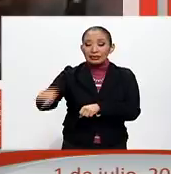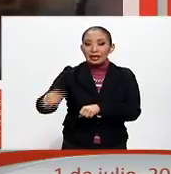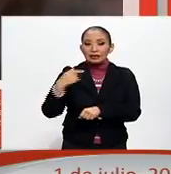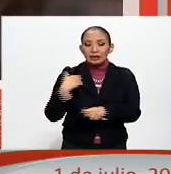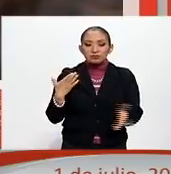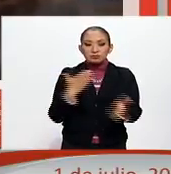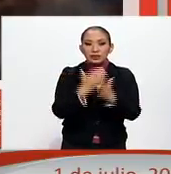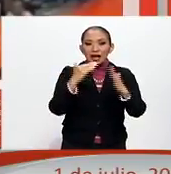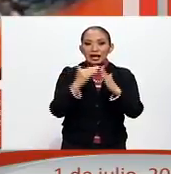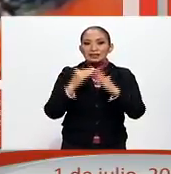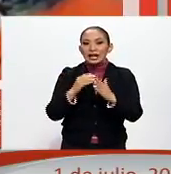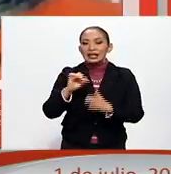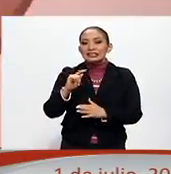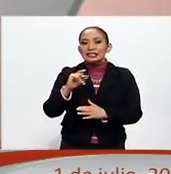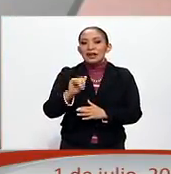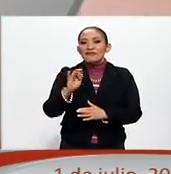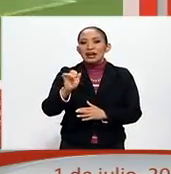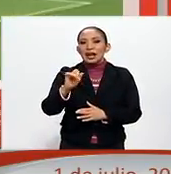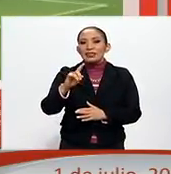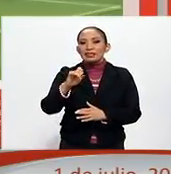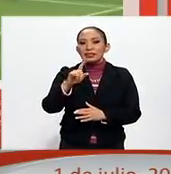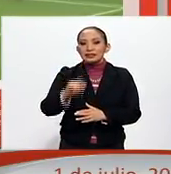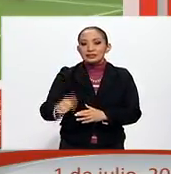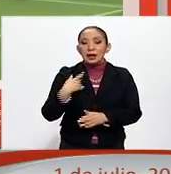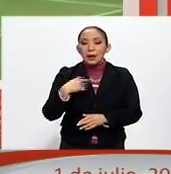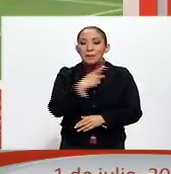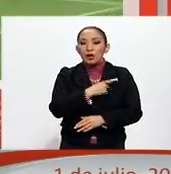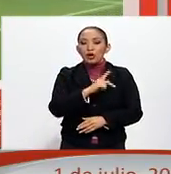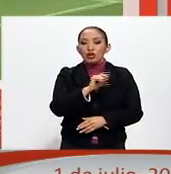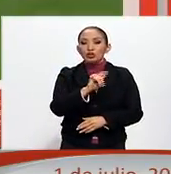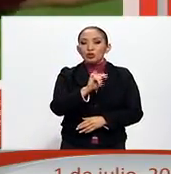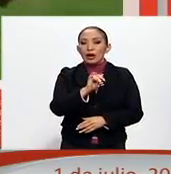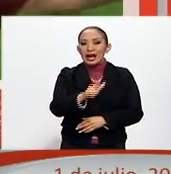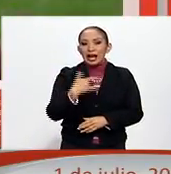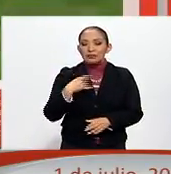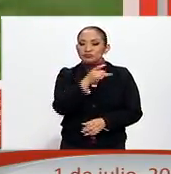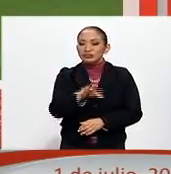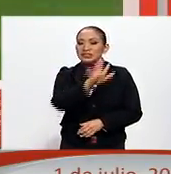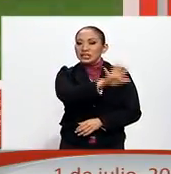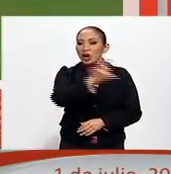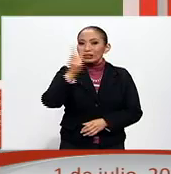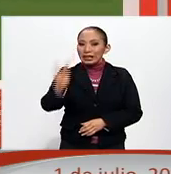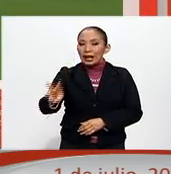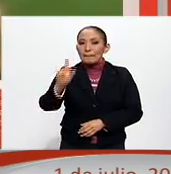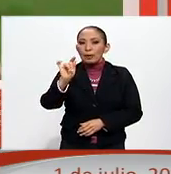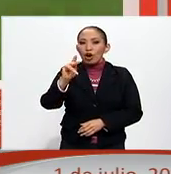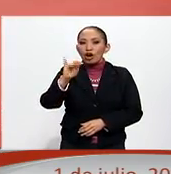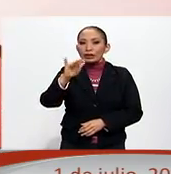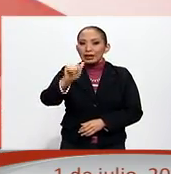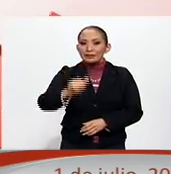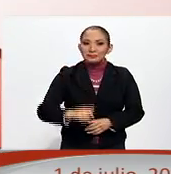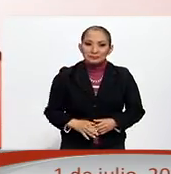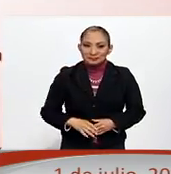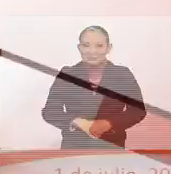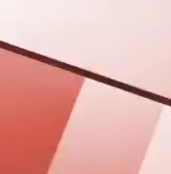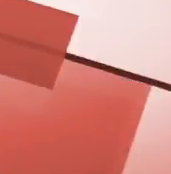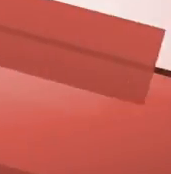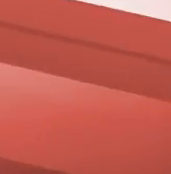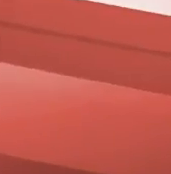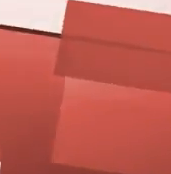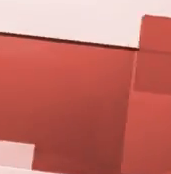allanan casas de Cristina Fernández. Portugal y Cristiano Ronaldo vencen 5-3 a Polonia.